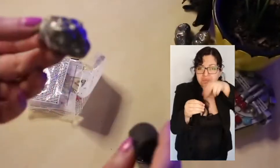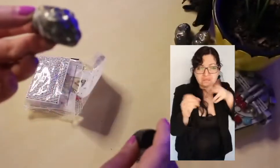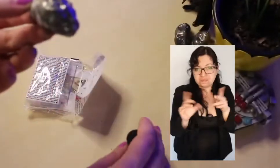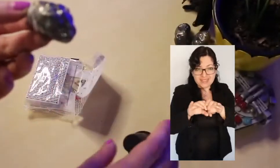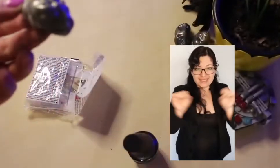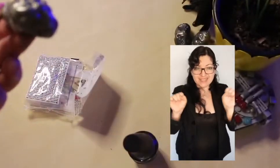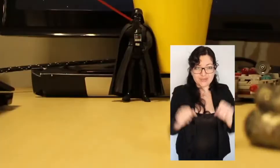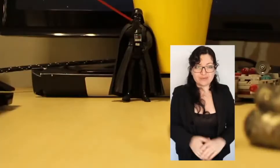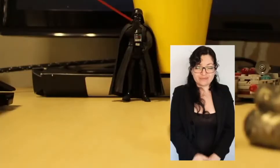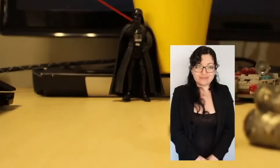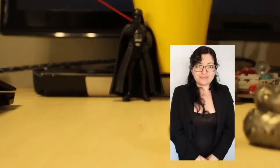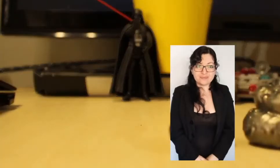5.